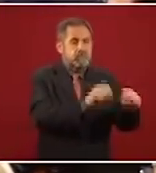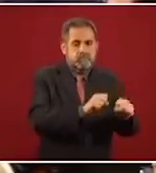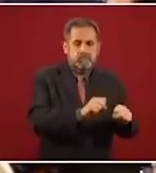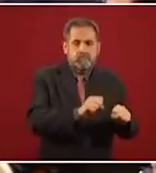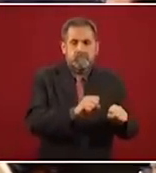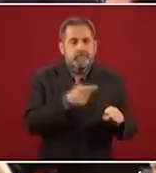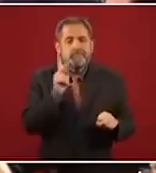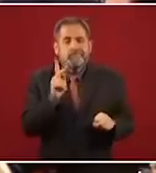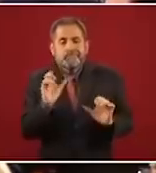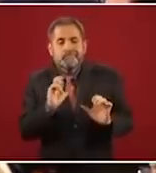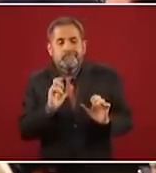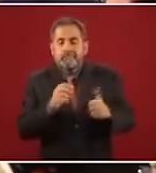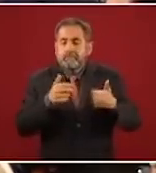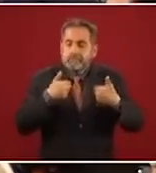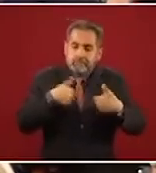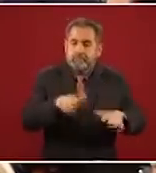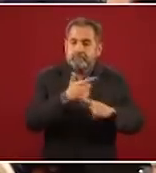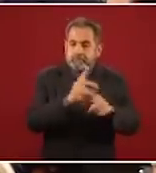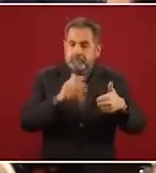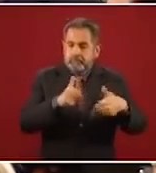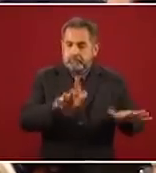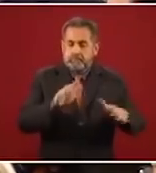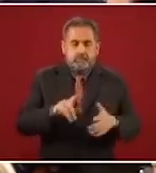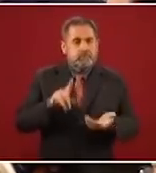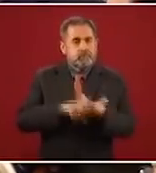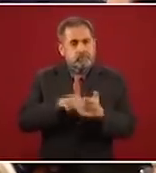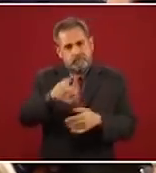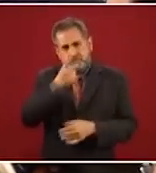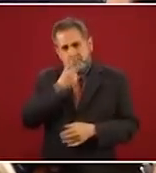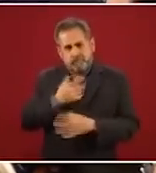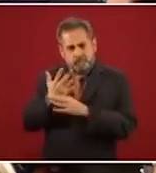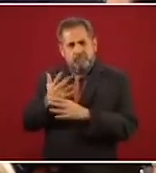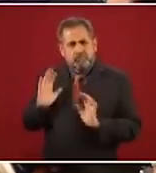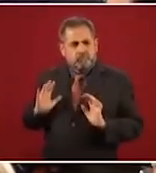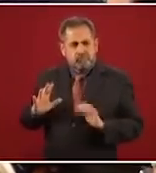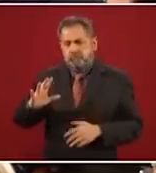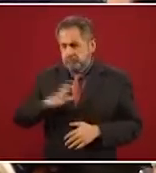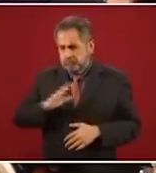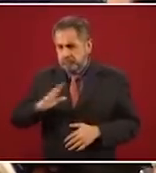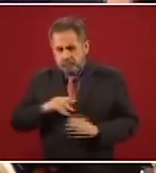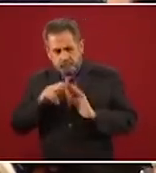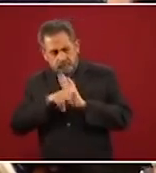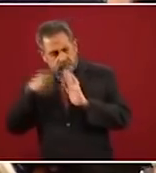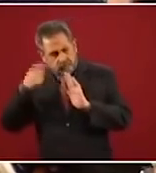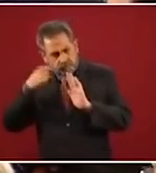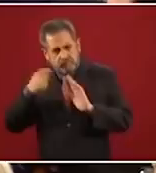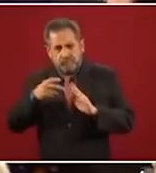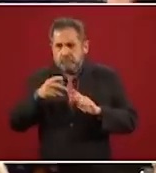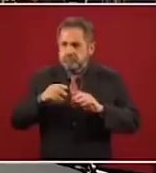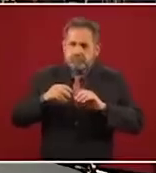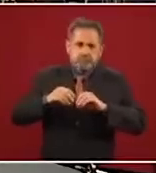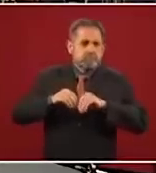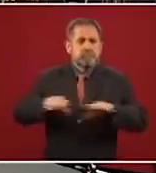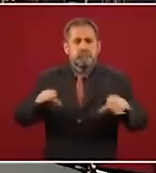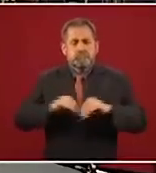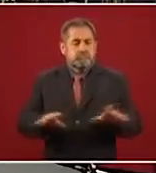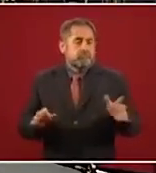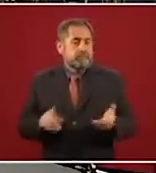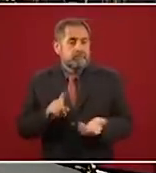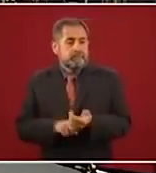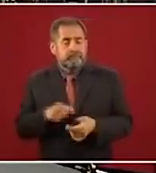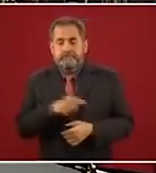el momento en que fue liberado. En esa ocasión usted comentó pues que si existiese este video se diera a conocer, sin embargo la